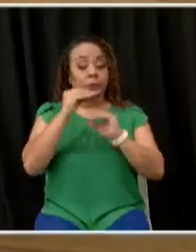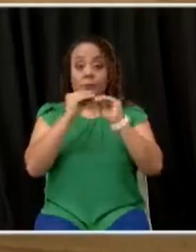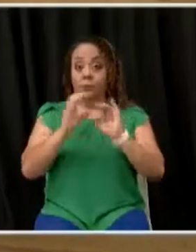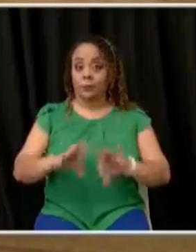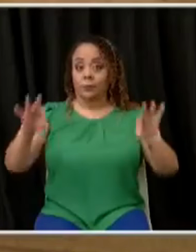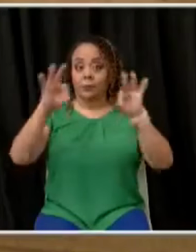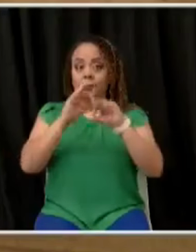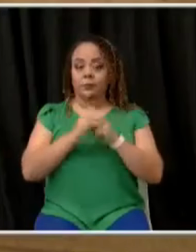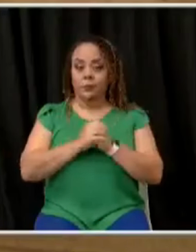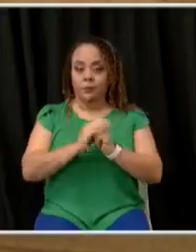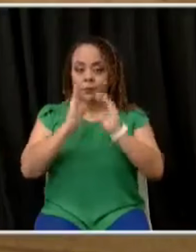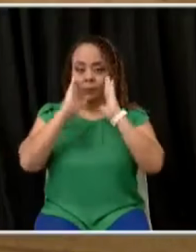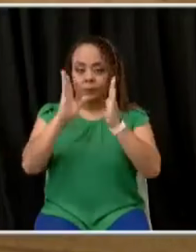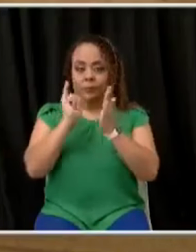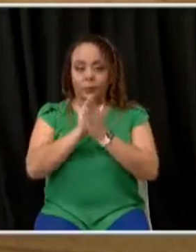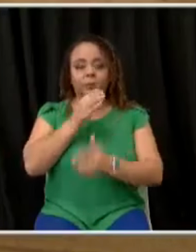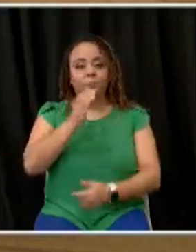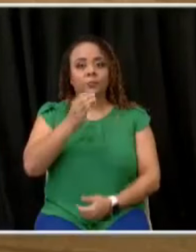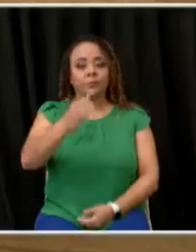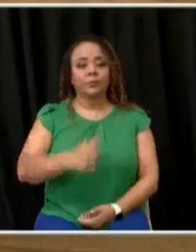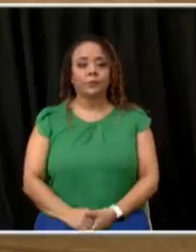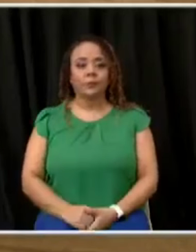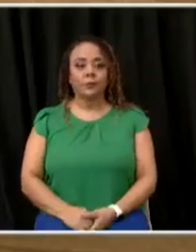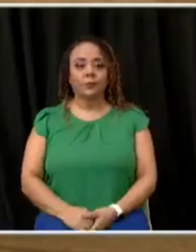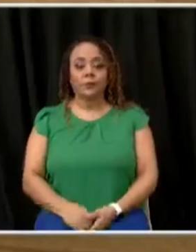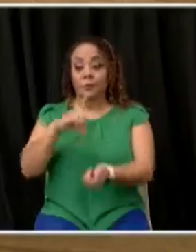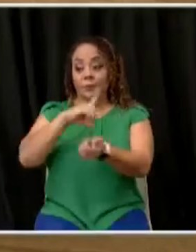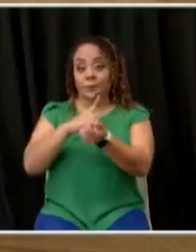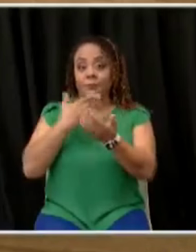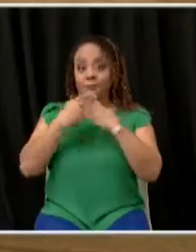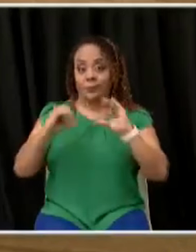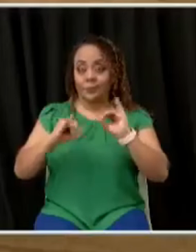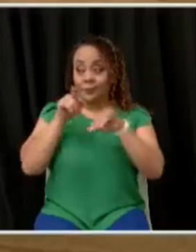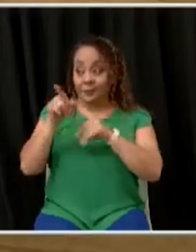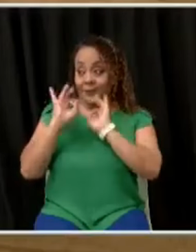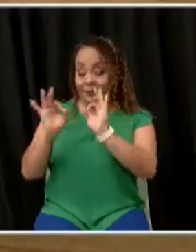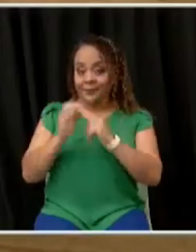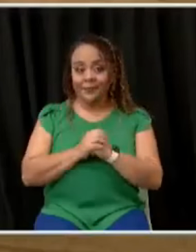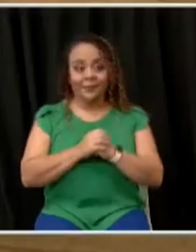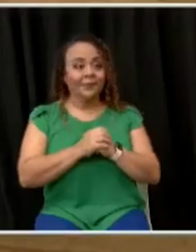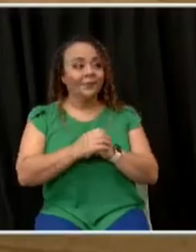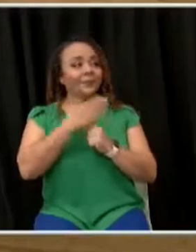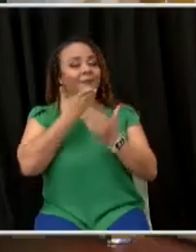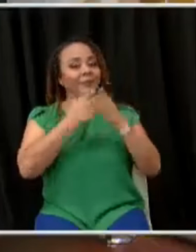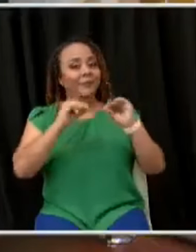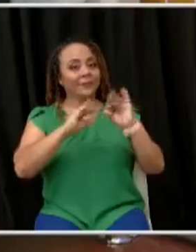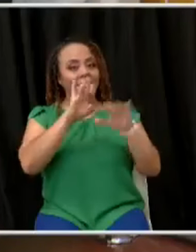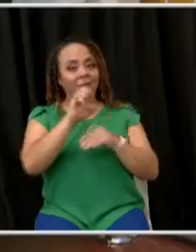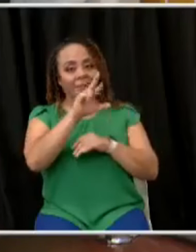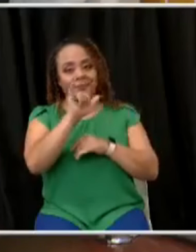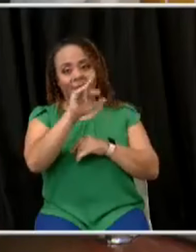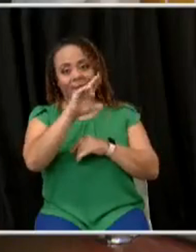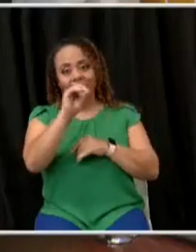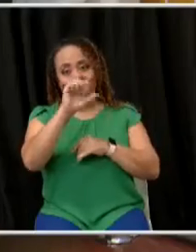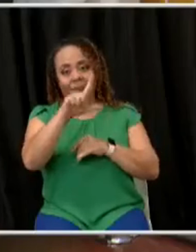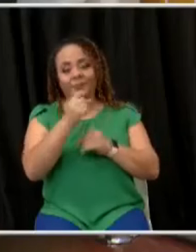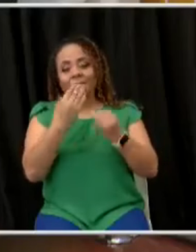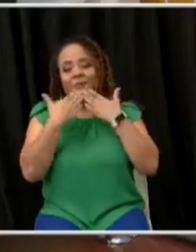importante, que tome en cuenta estas recomendaciones. Doctor, muy buenos días, ¿cómo me le va? Buenos días, Eiror, muchas gracias